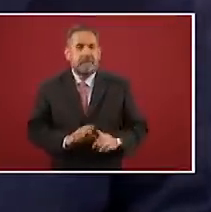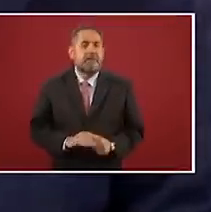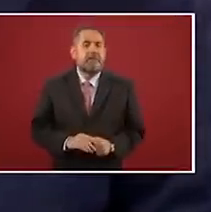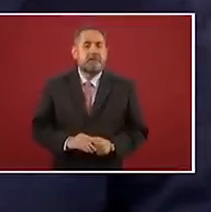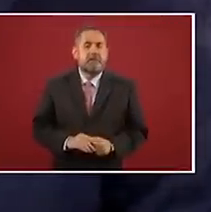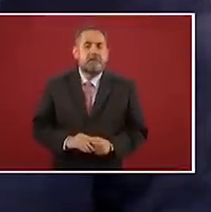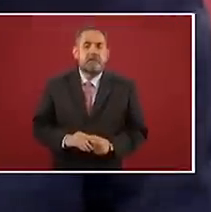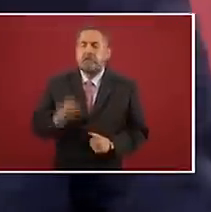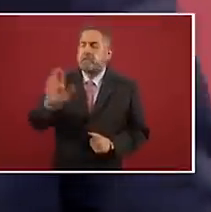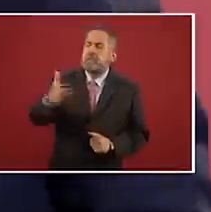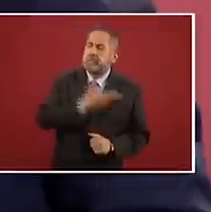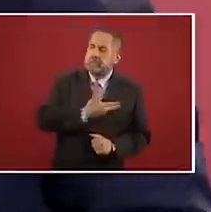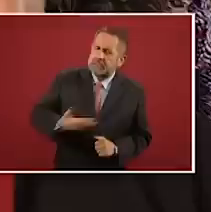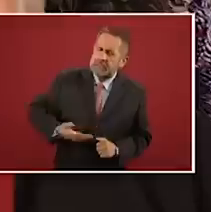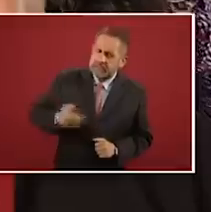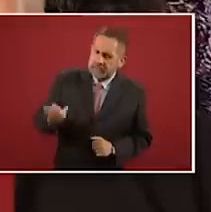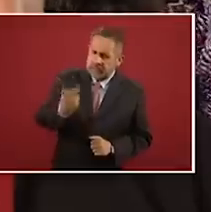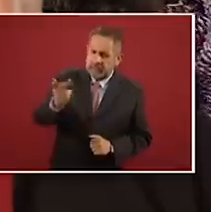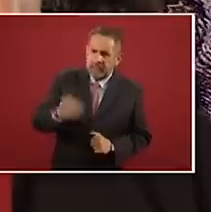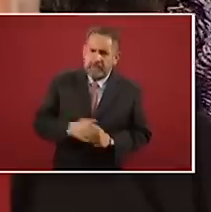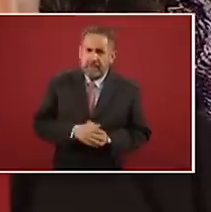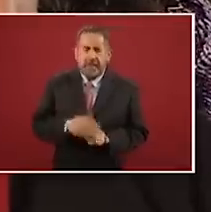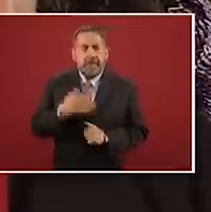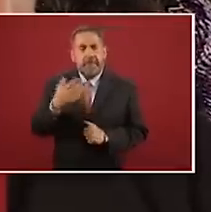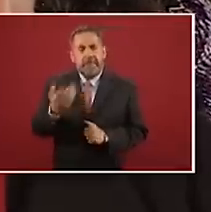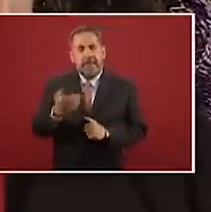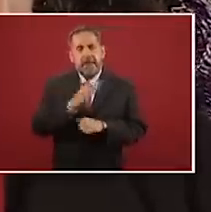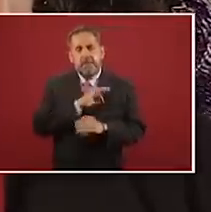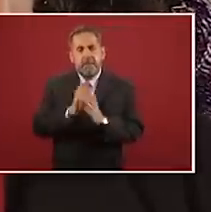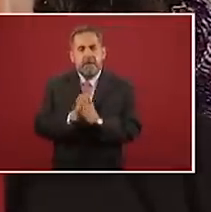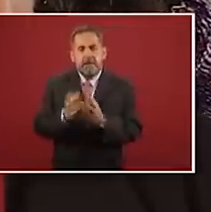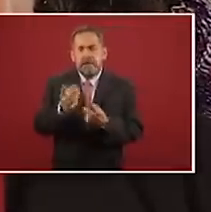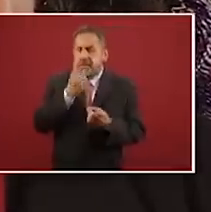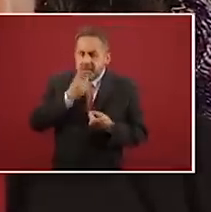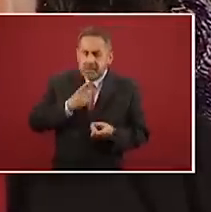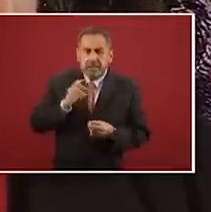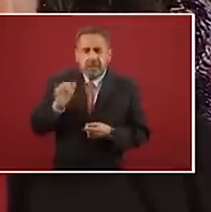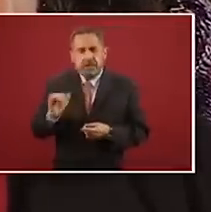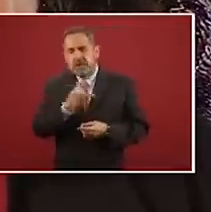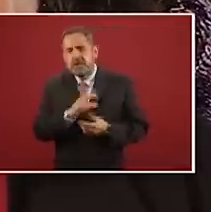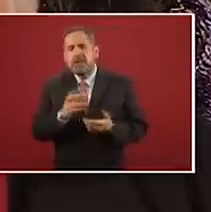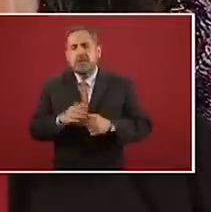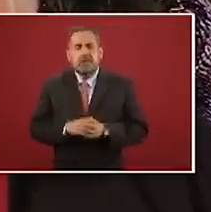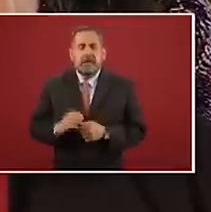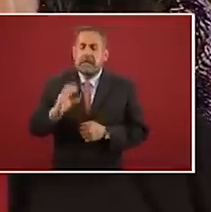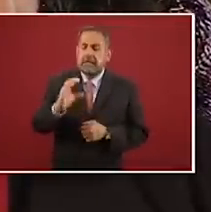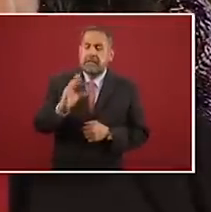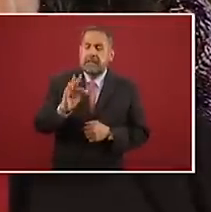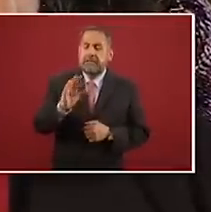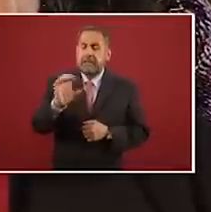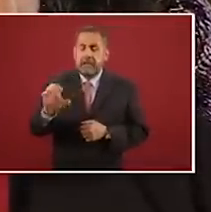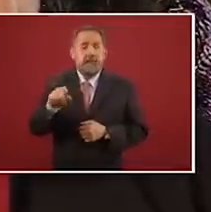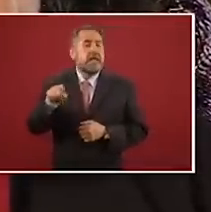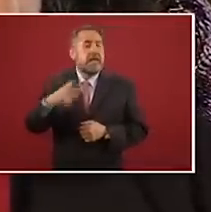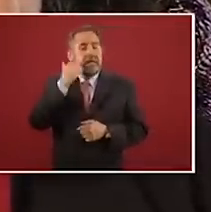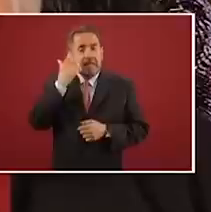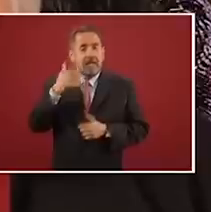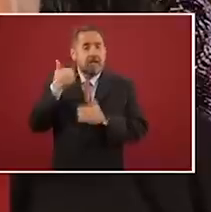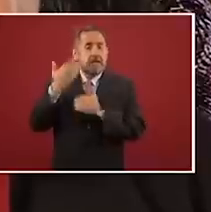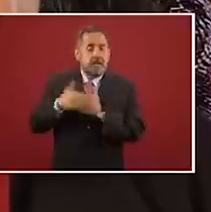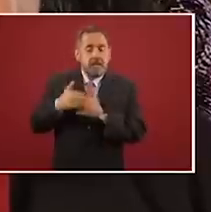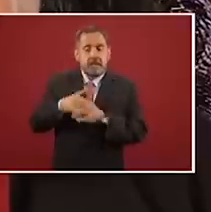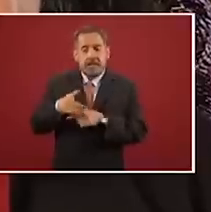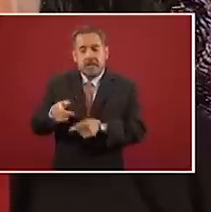Y, presidente, también pedirle si podría confirmar que la CFE tiene intenciones de